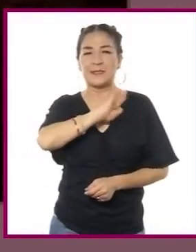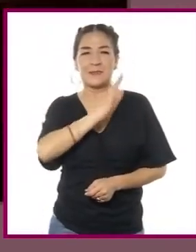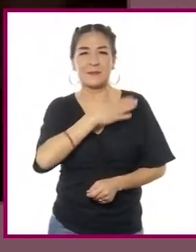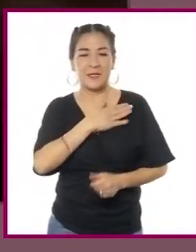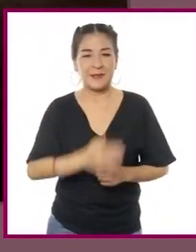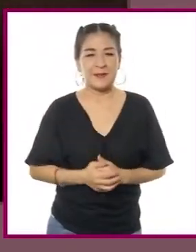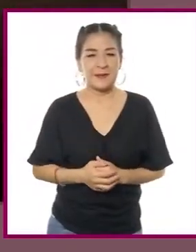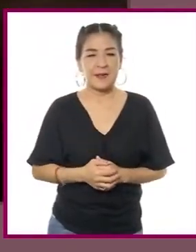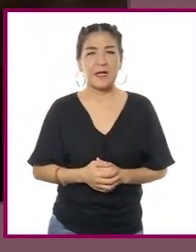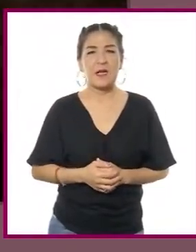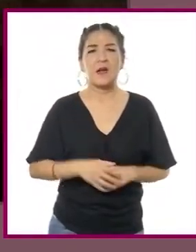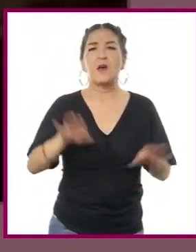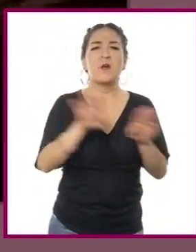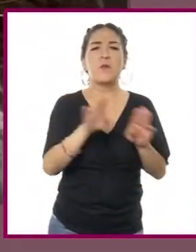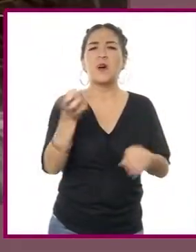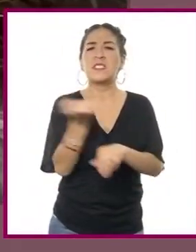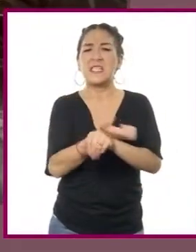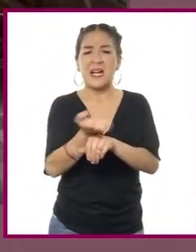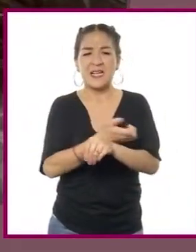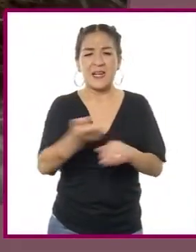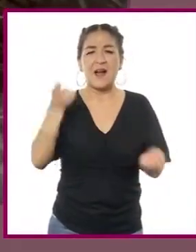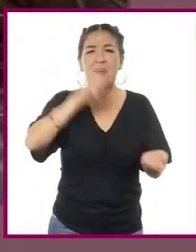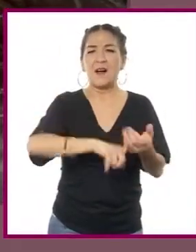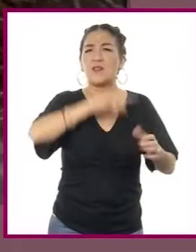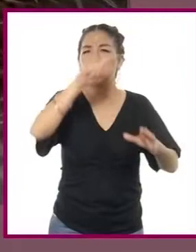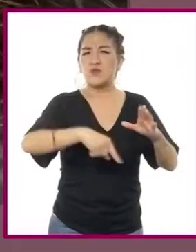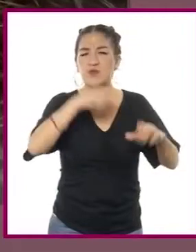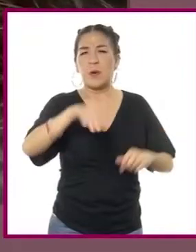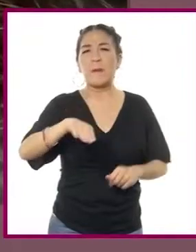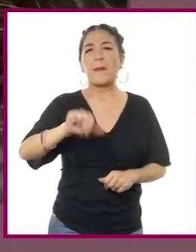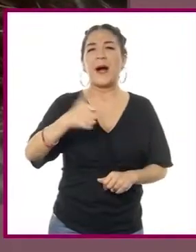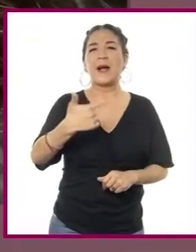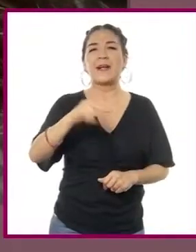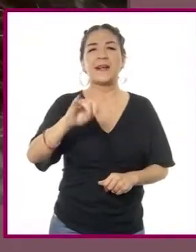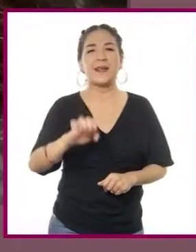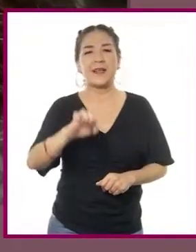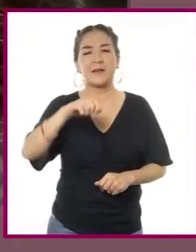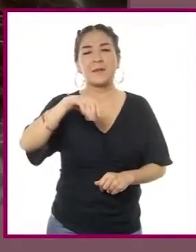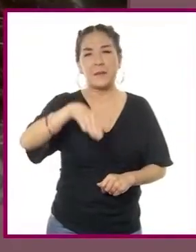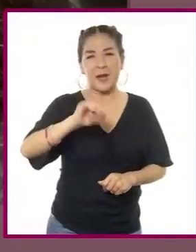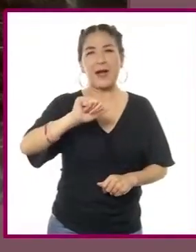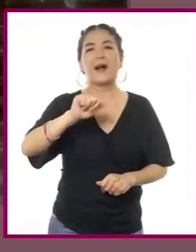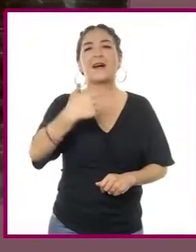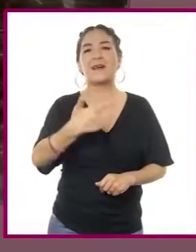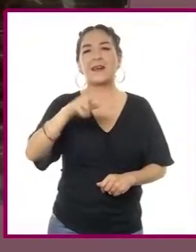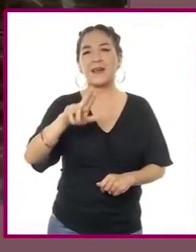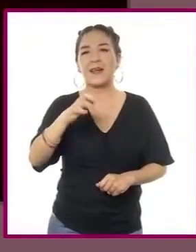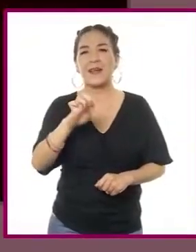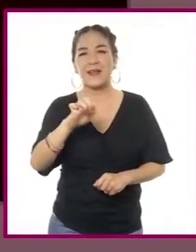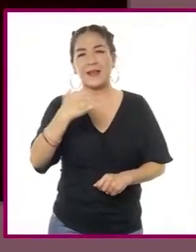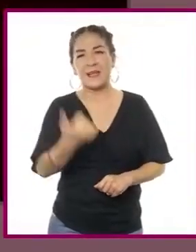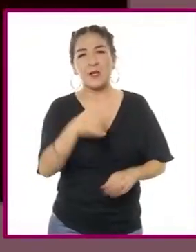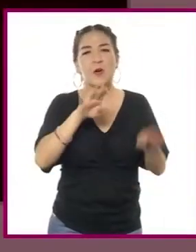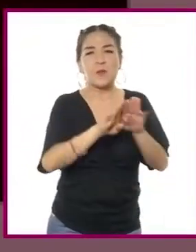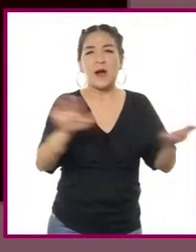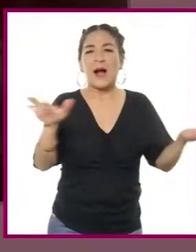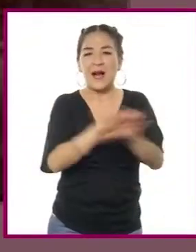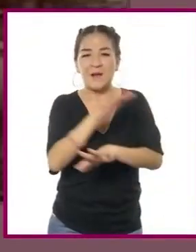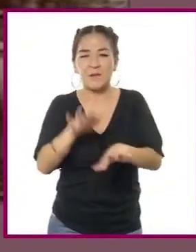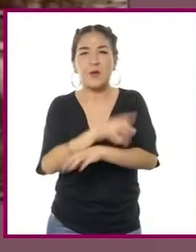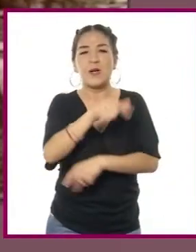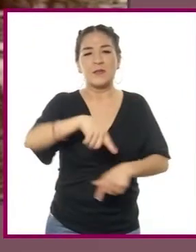El molino de sangre cambió la técnica de molienda del maguey, de manual a mecánica, e incrementó la demanda del